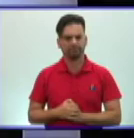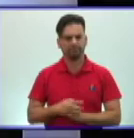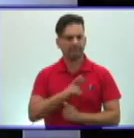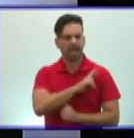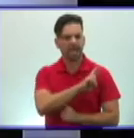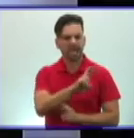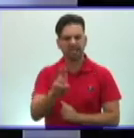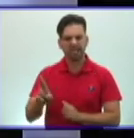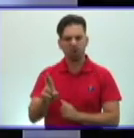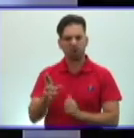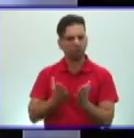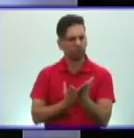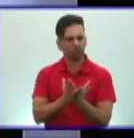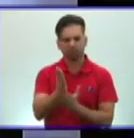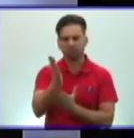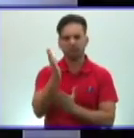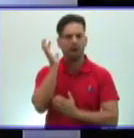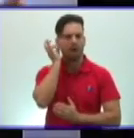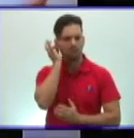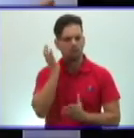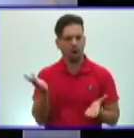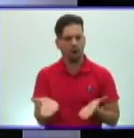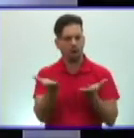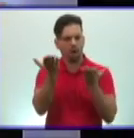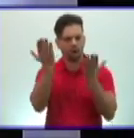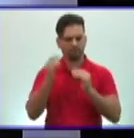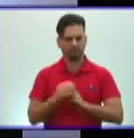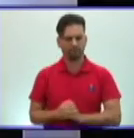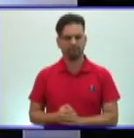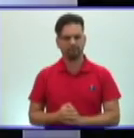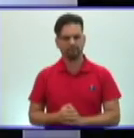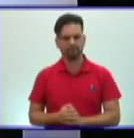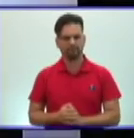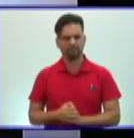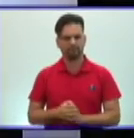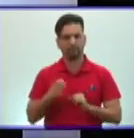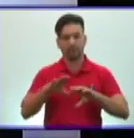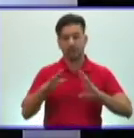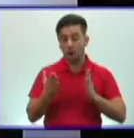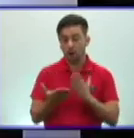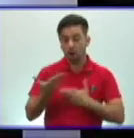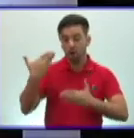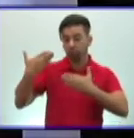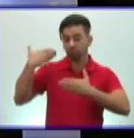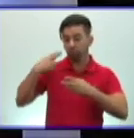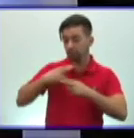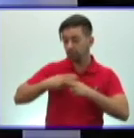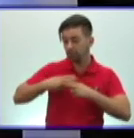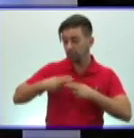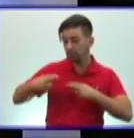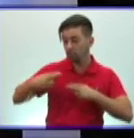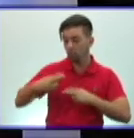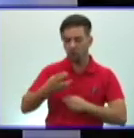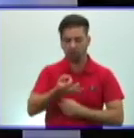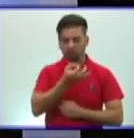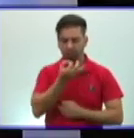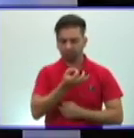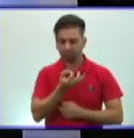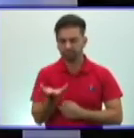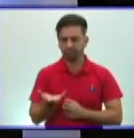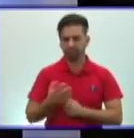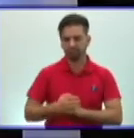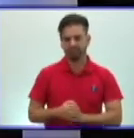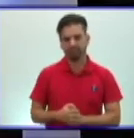revolución en el caso de la mujer? Todo tiene un fundamento histórico si queremos ser materialistas. Todo tiene